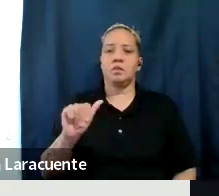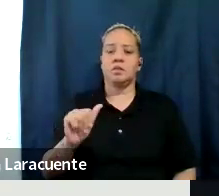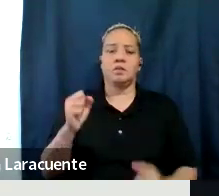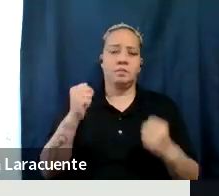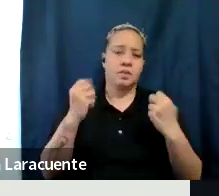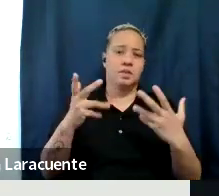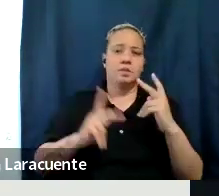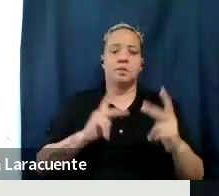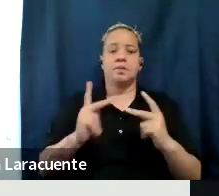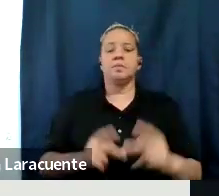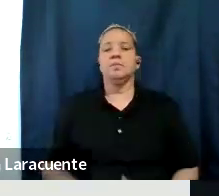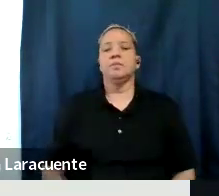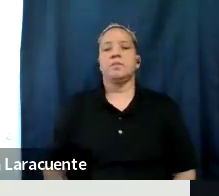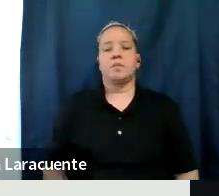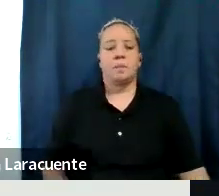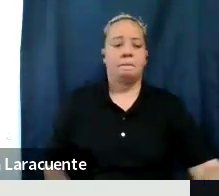muchísimas personas, ¿no?